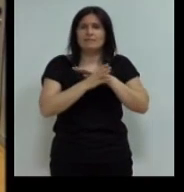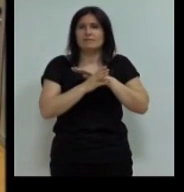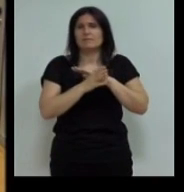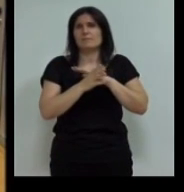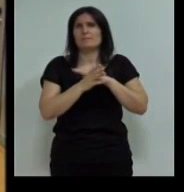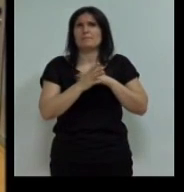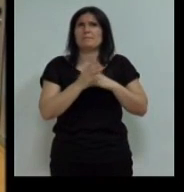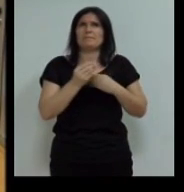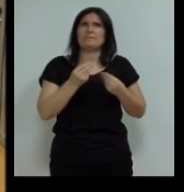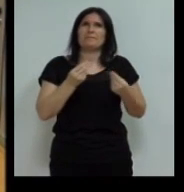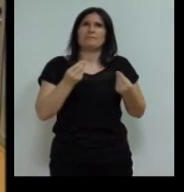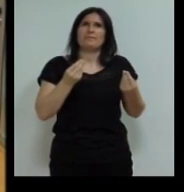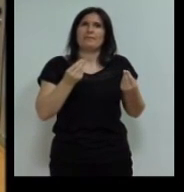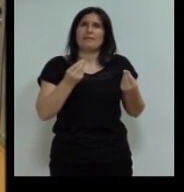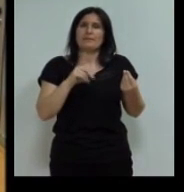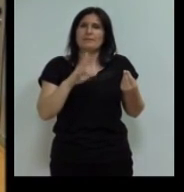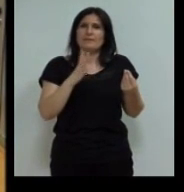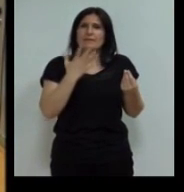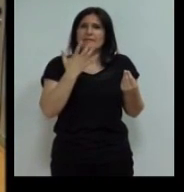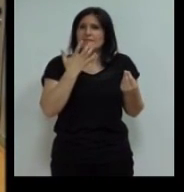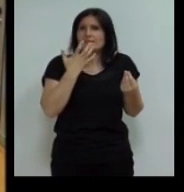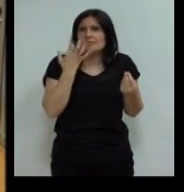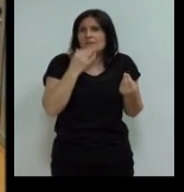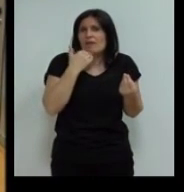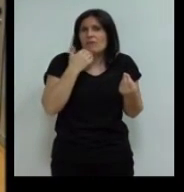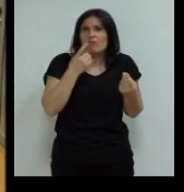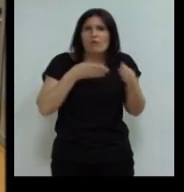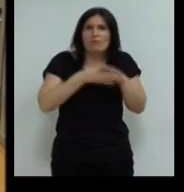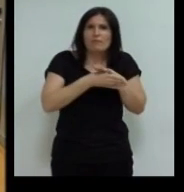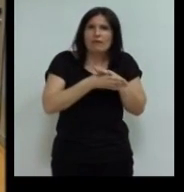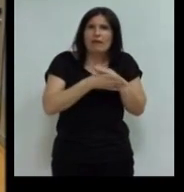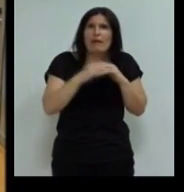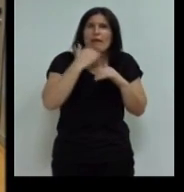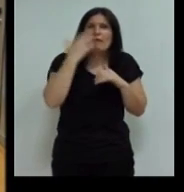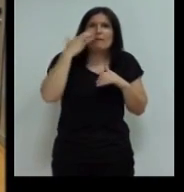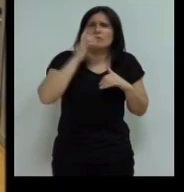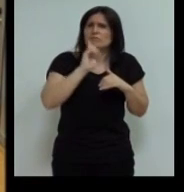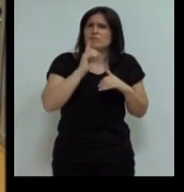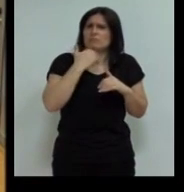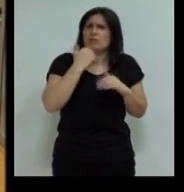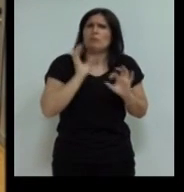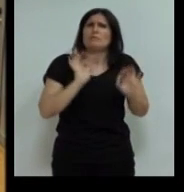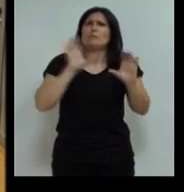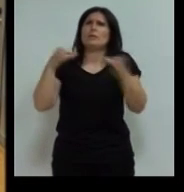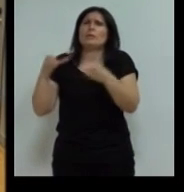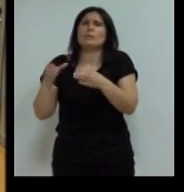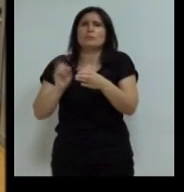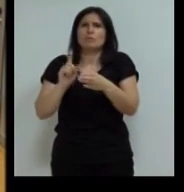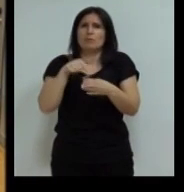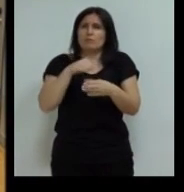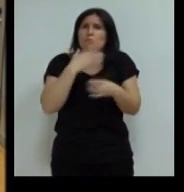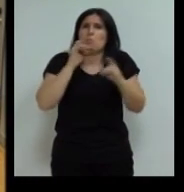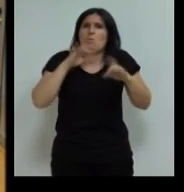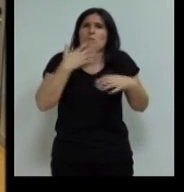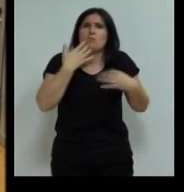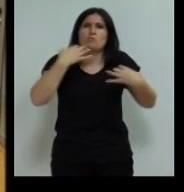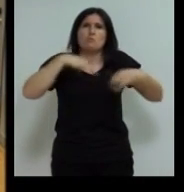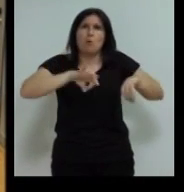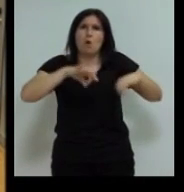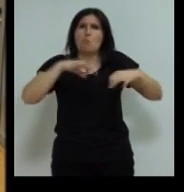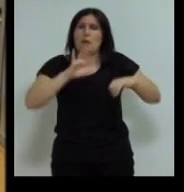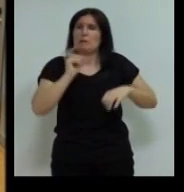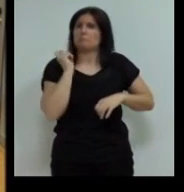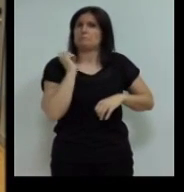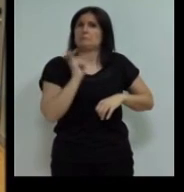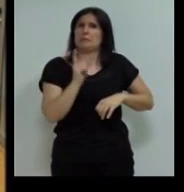como que sea algo normal y cotidiano, es decir, que no sea algo específico, y yo creo que cuando empecemos a asumir que es algo normal y